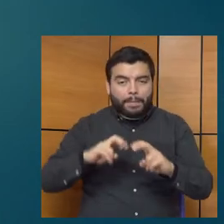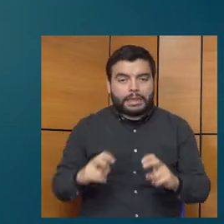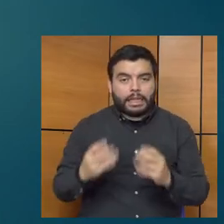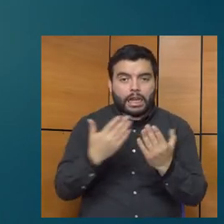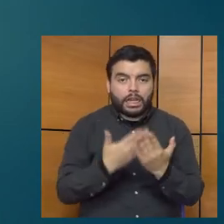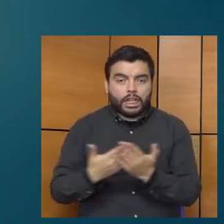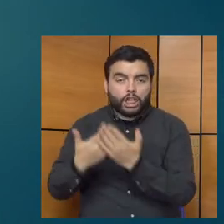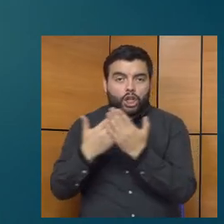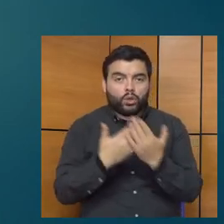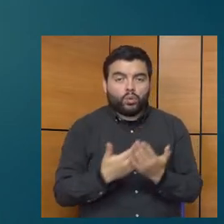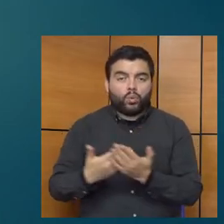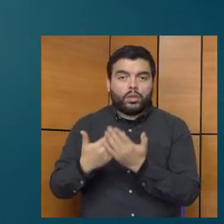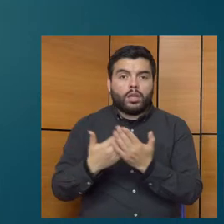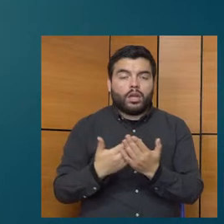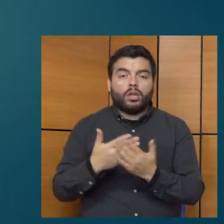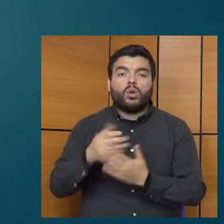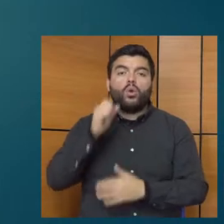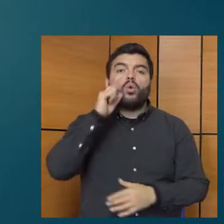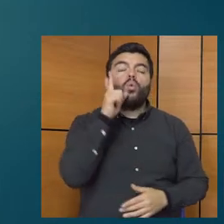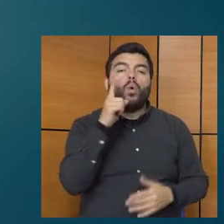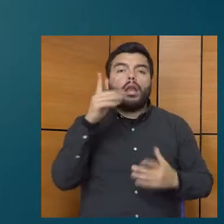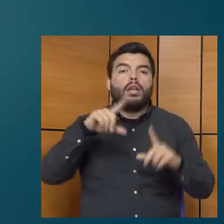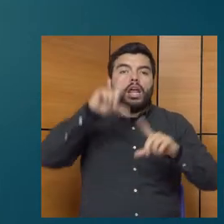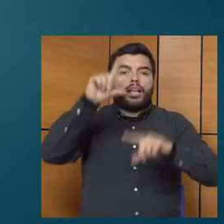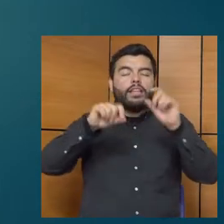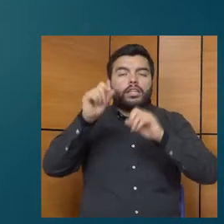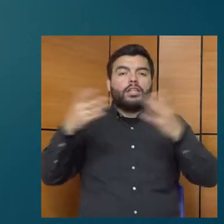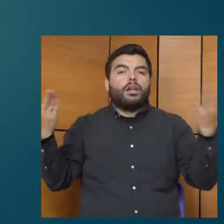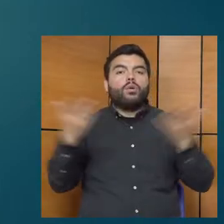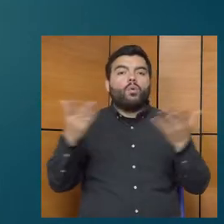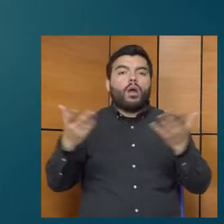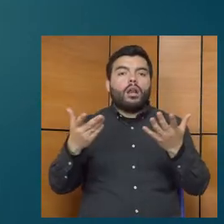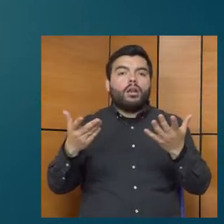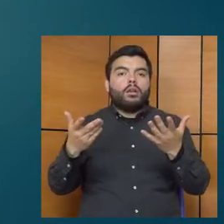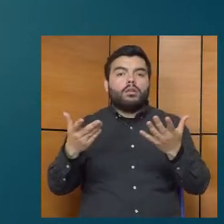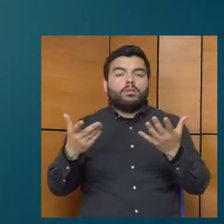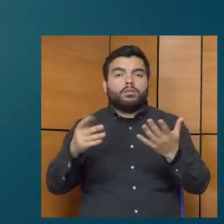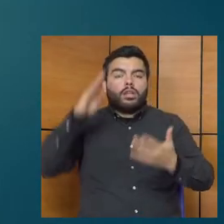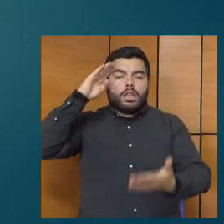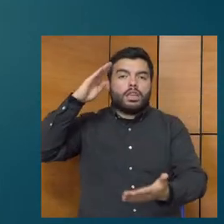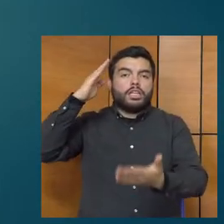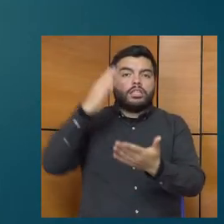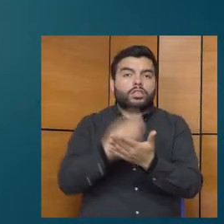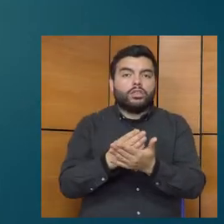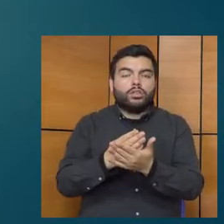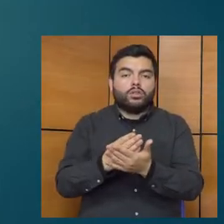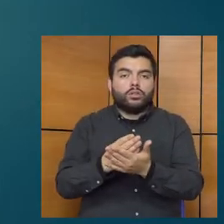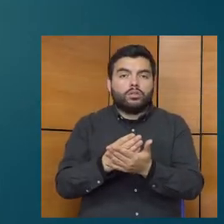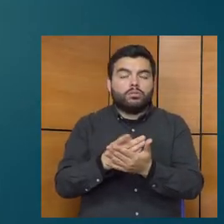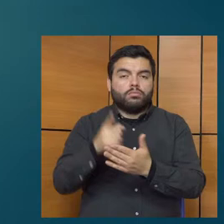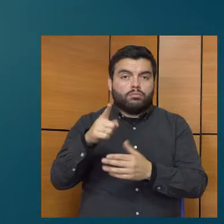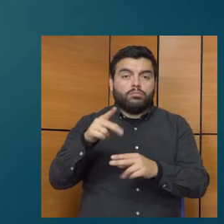¿Qué herramienta estadística utilizamos? ¿Qué procedimiento estadístico? Pues utilizamos un árbol de decisión basado en el método CHAIT,